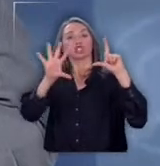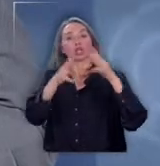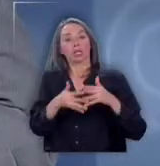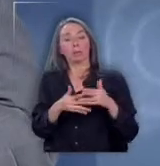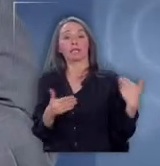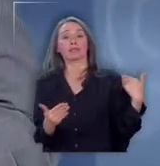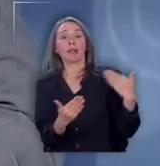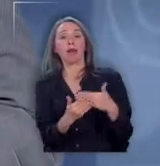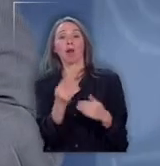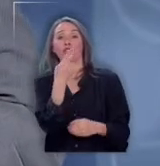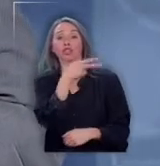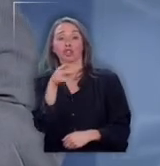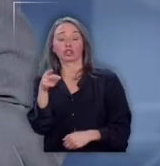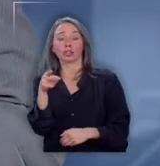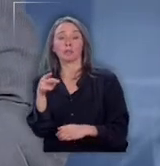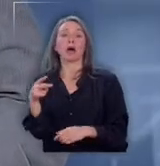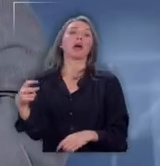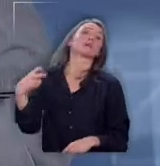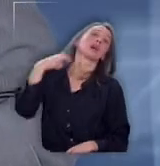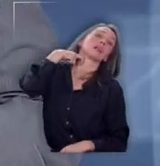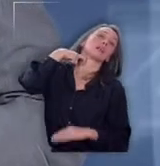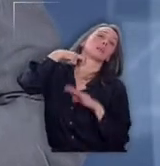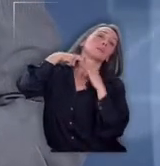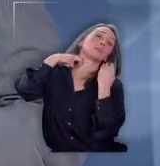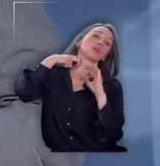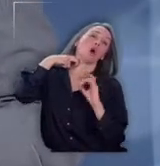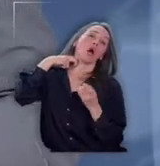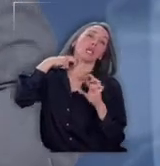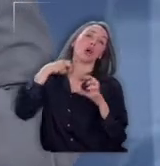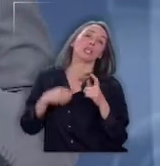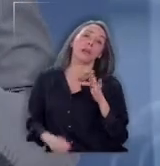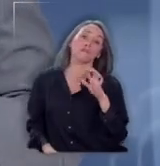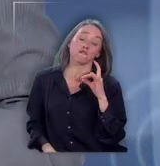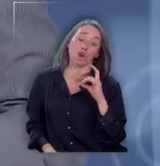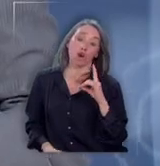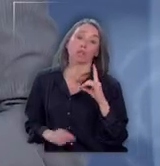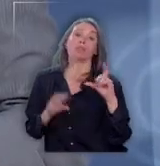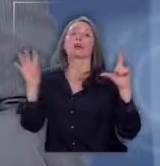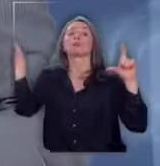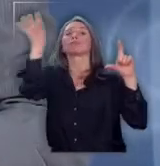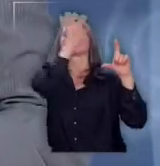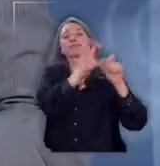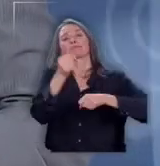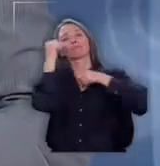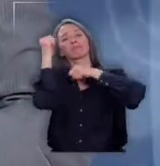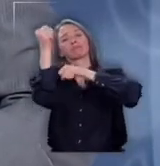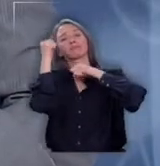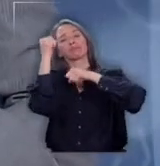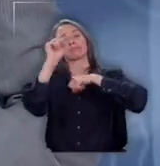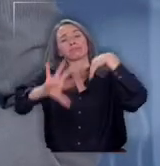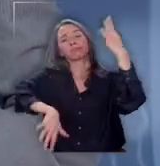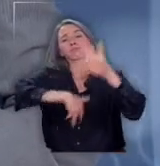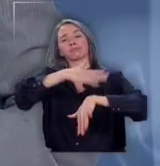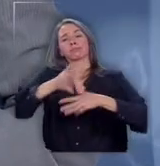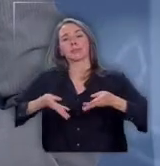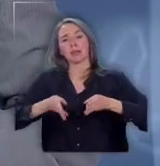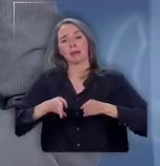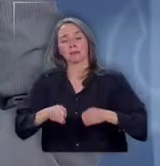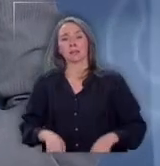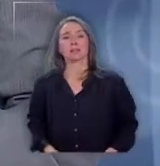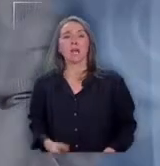ya dos semanas desde el asesinato de George Floyd las manifestaciones continúan a lo largo del país con nuevos hechos de violencia en las